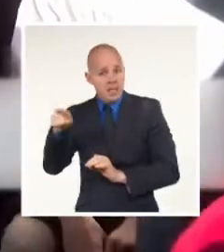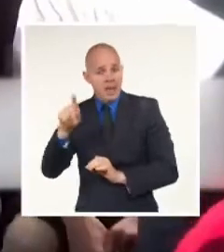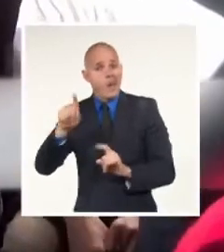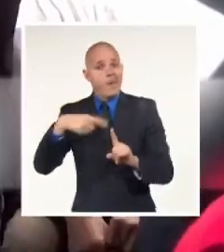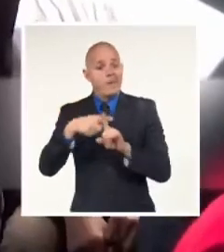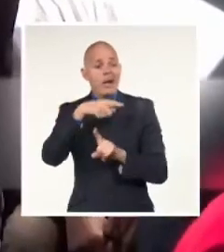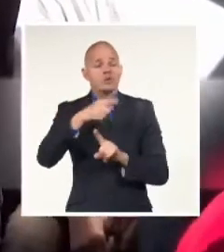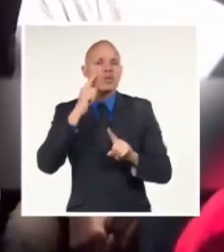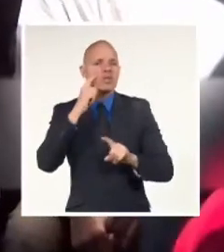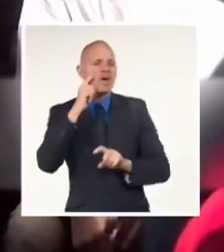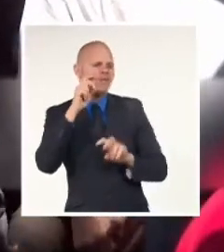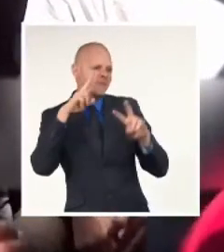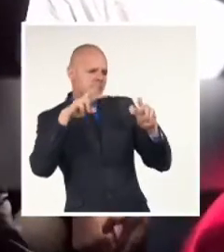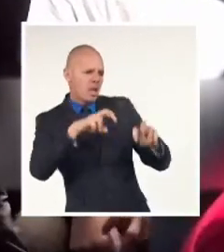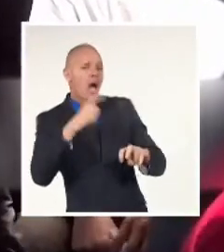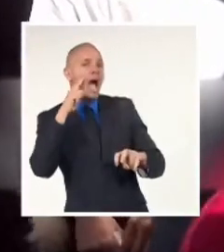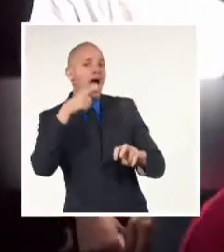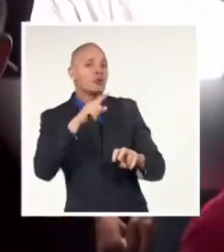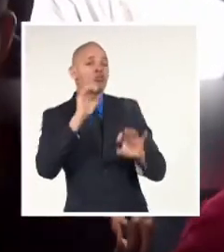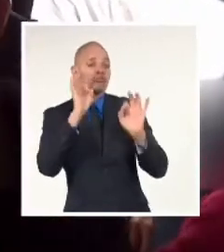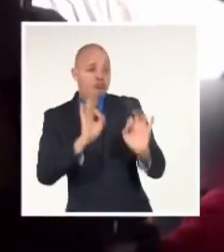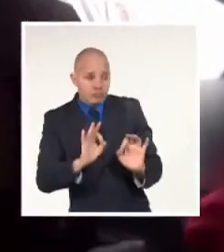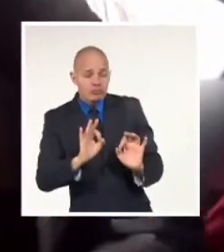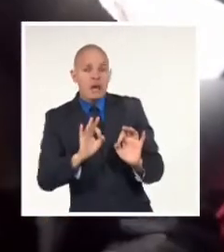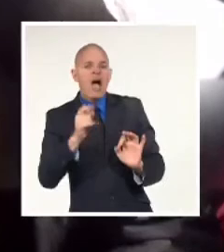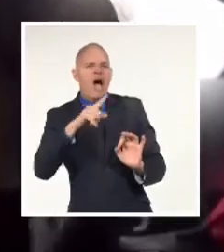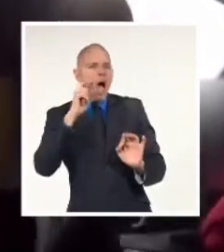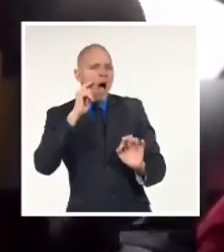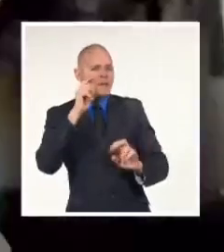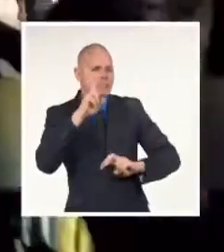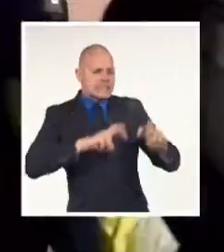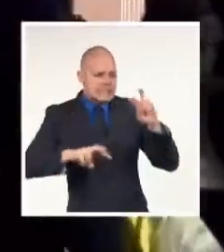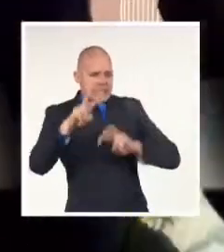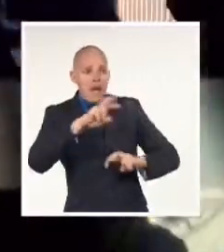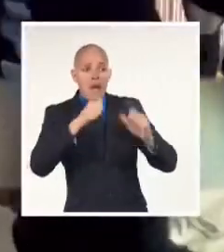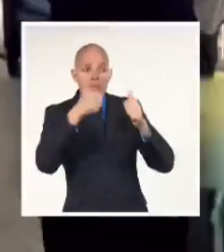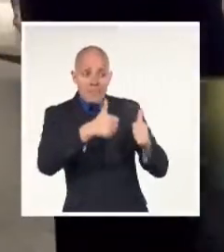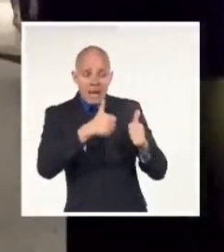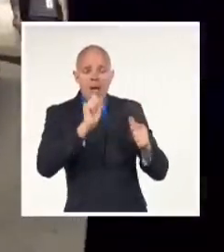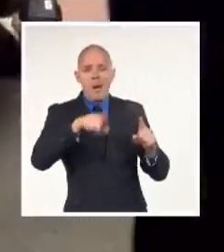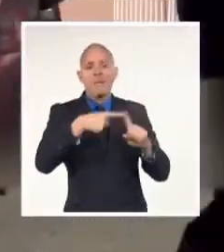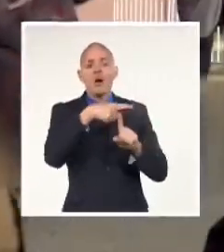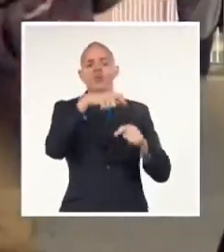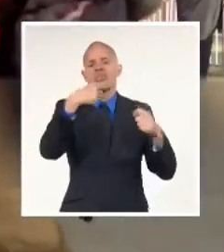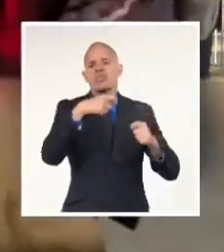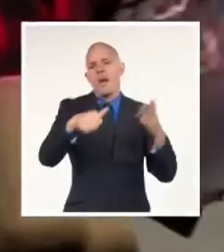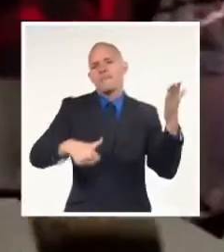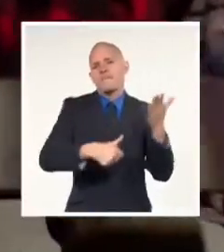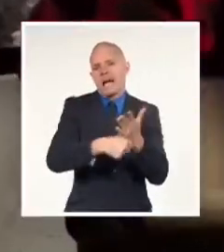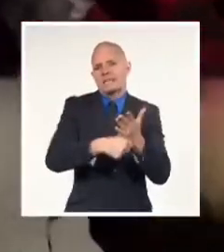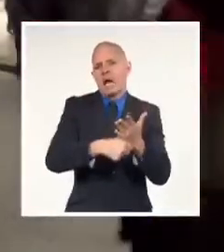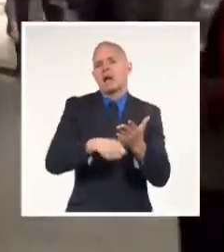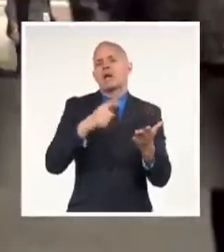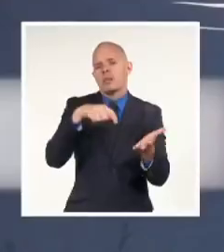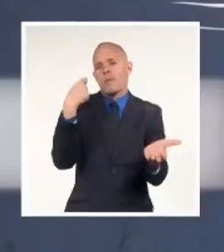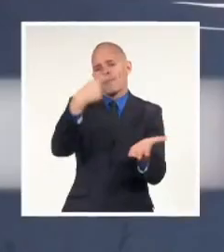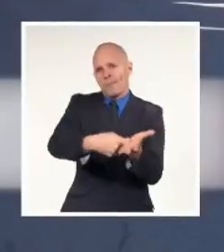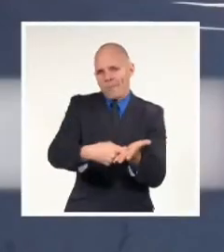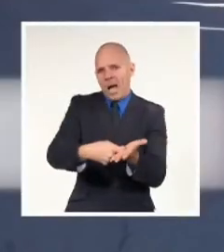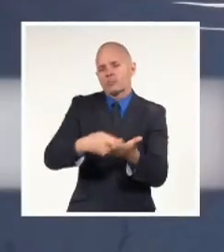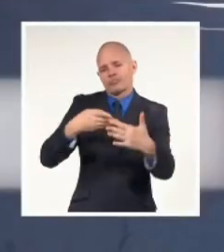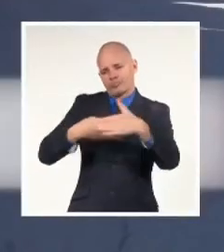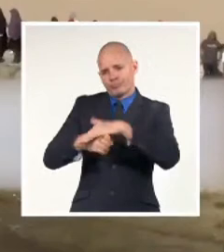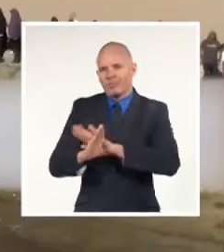seguridad. En caso de ser probados, deben además ser capaces de pagar un pasaje para llegar a una puerta de entrada fronteriza en territorio